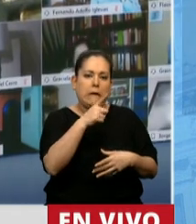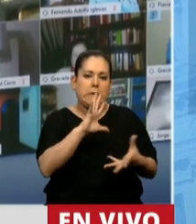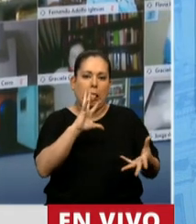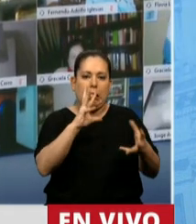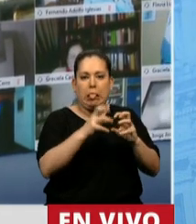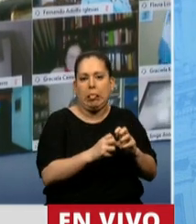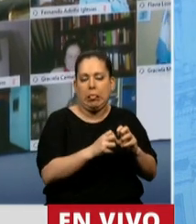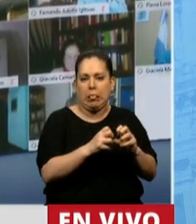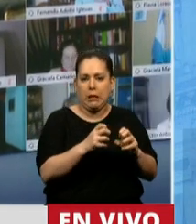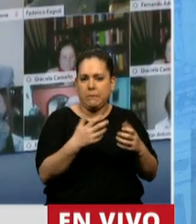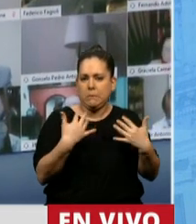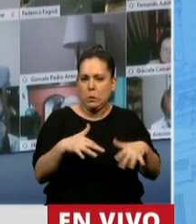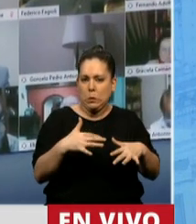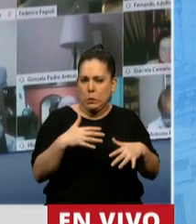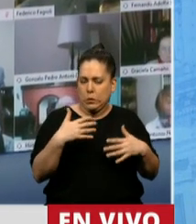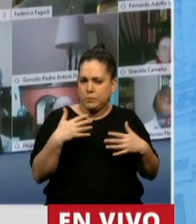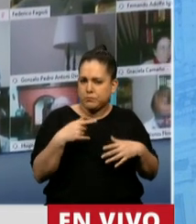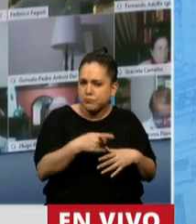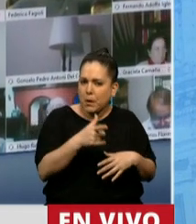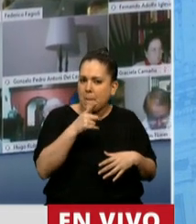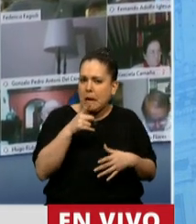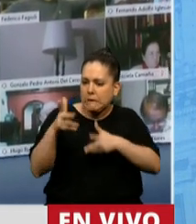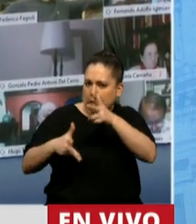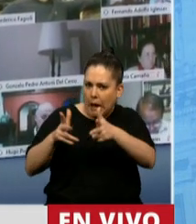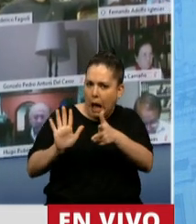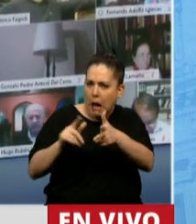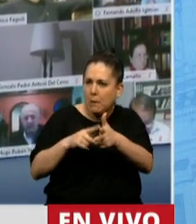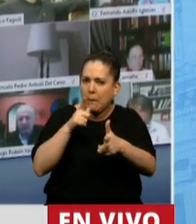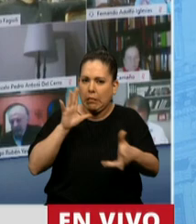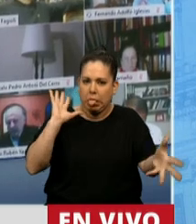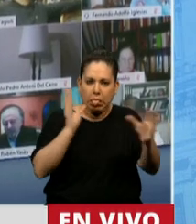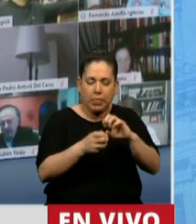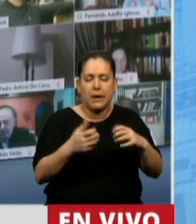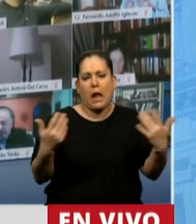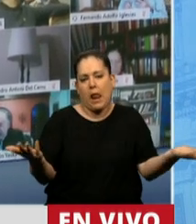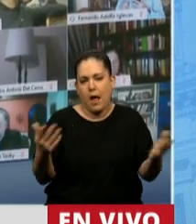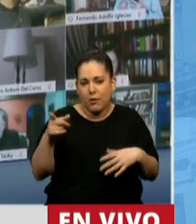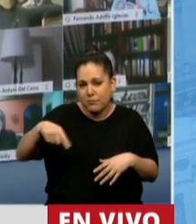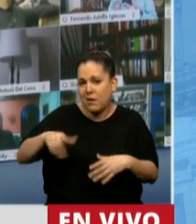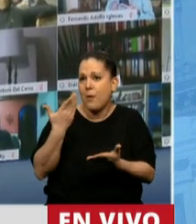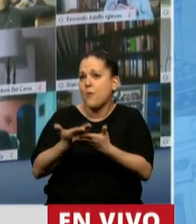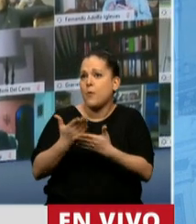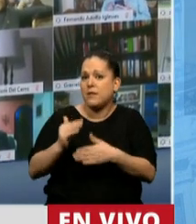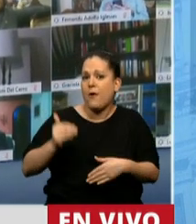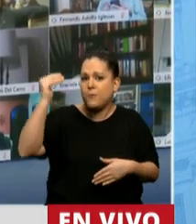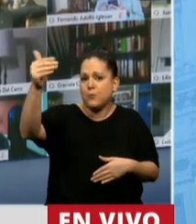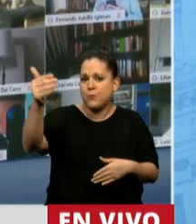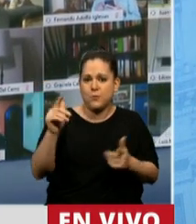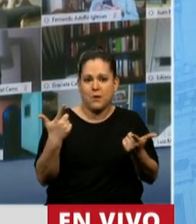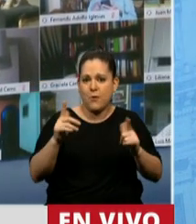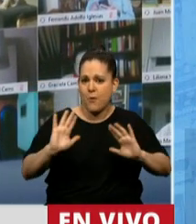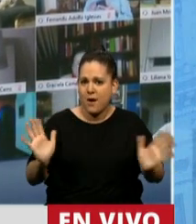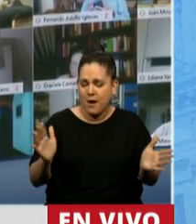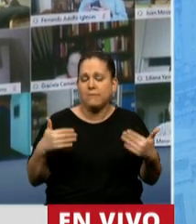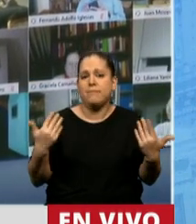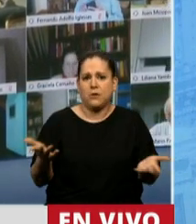destrucción con ese grado de brutalidad y ensañamiento con que lo dicen claro el que no tiene nada que proponer para el futuro obviamente queda anclado en el